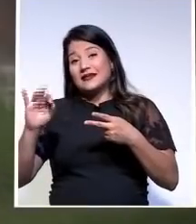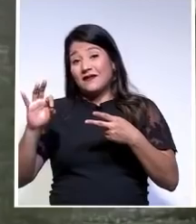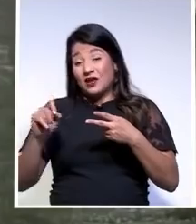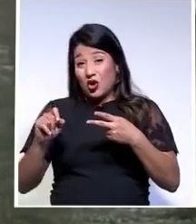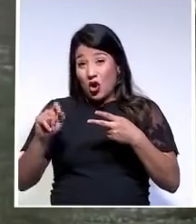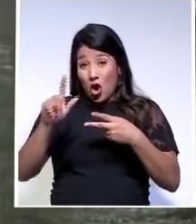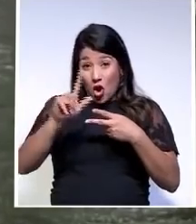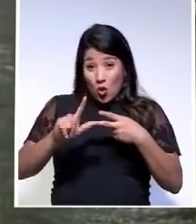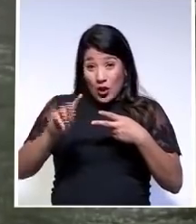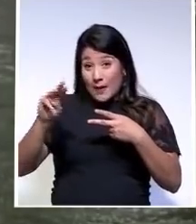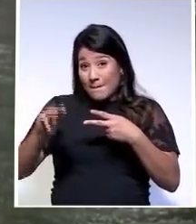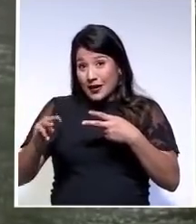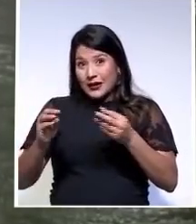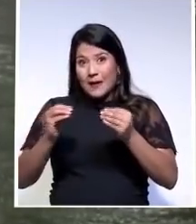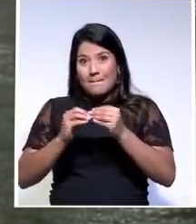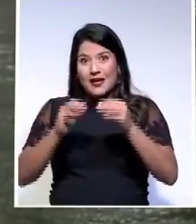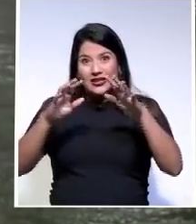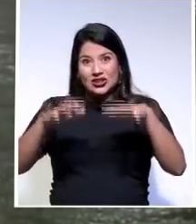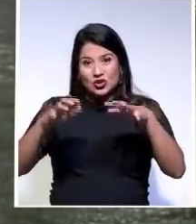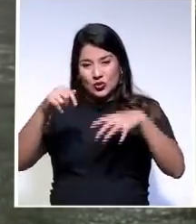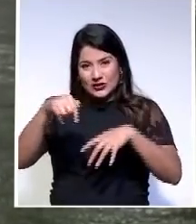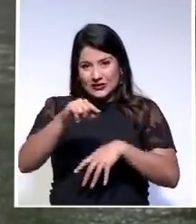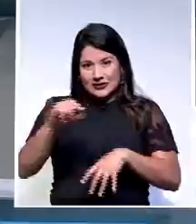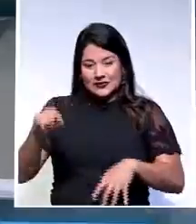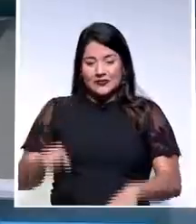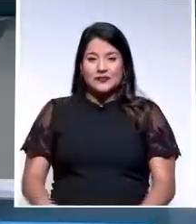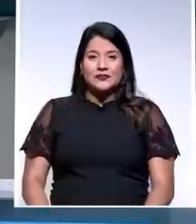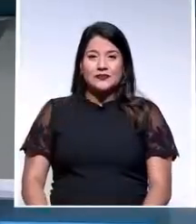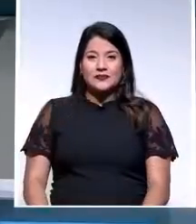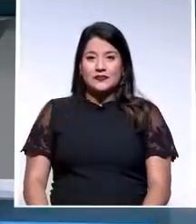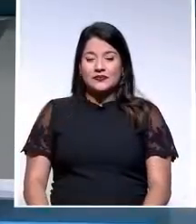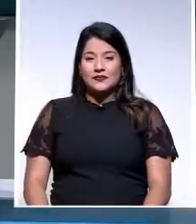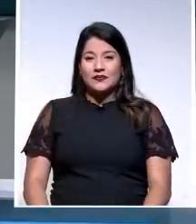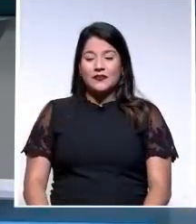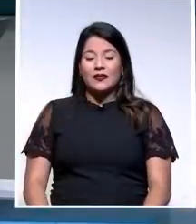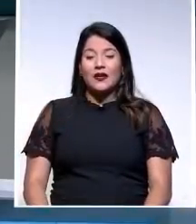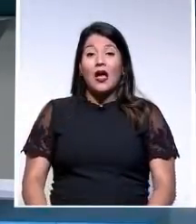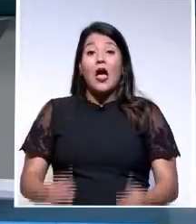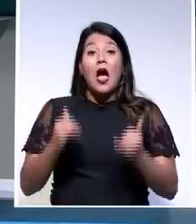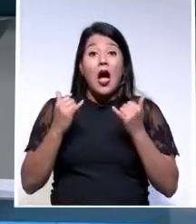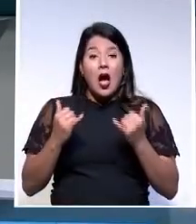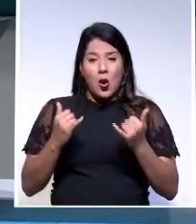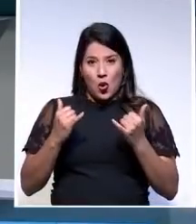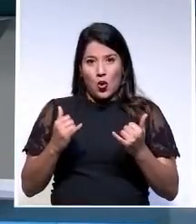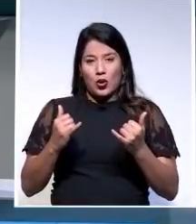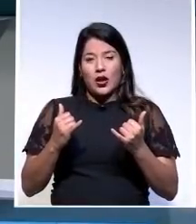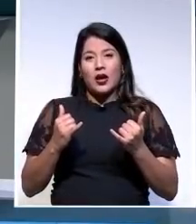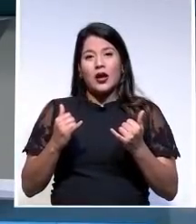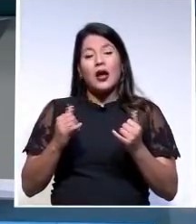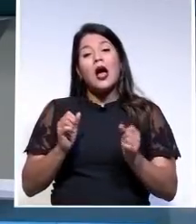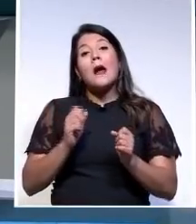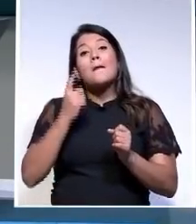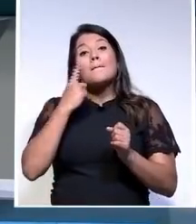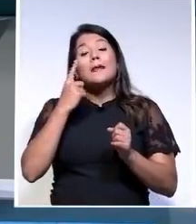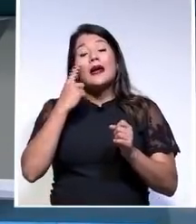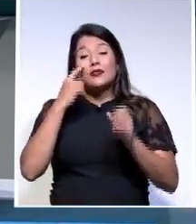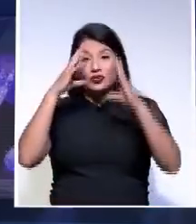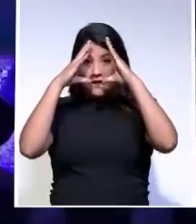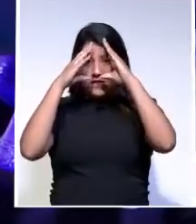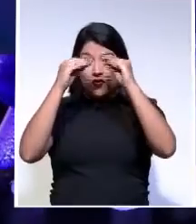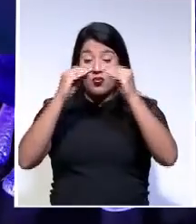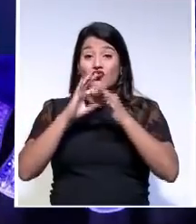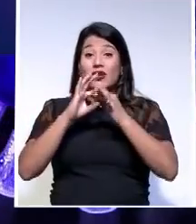martes sean los más lluviosos de esta semana. Y vamos ahora a hacer un repaso